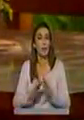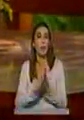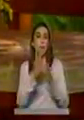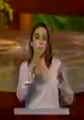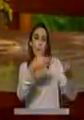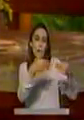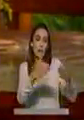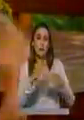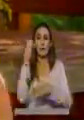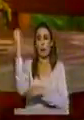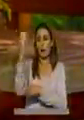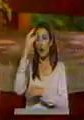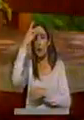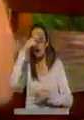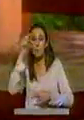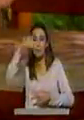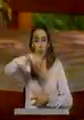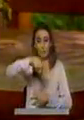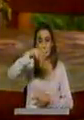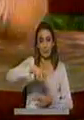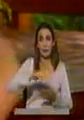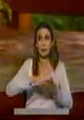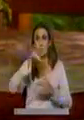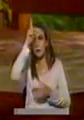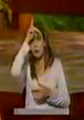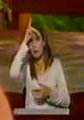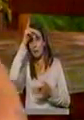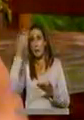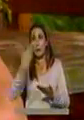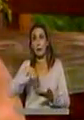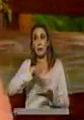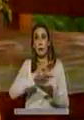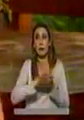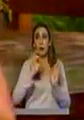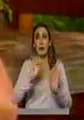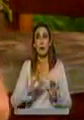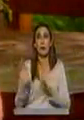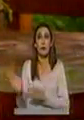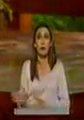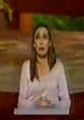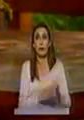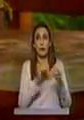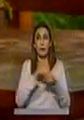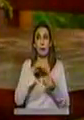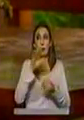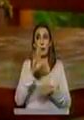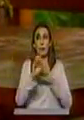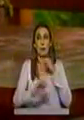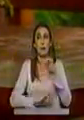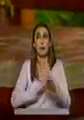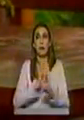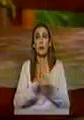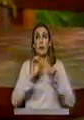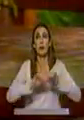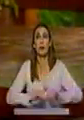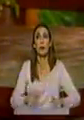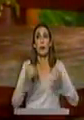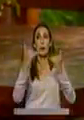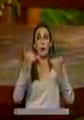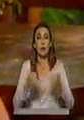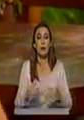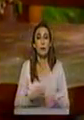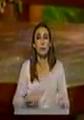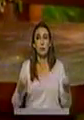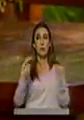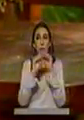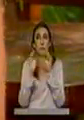Colombia, de México, de Perú, pero entonces nosotros la competencia nuestra claro está sí. fuera del país internacional, claro, pero sí. nuestra conectividad hacia Manta